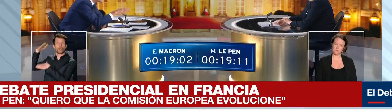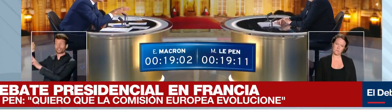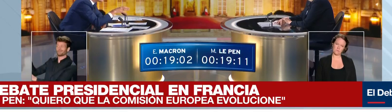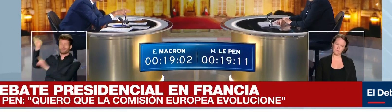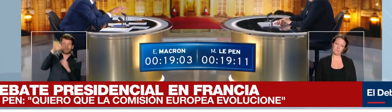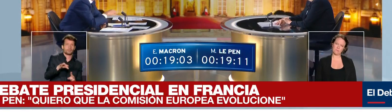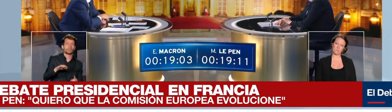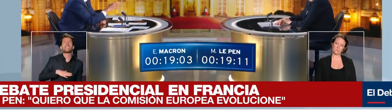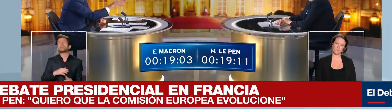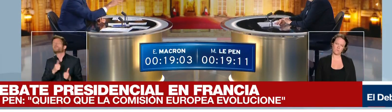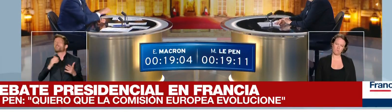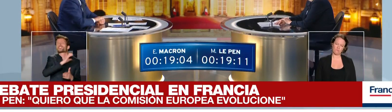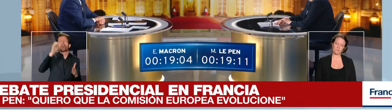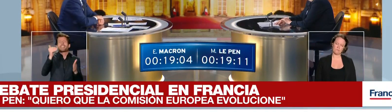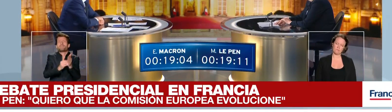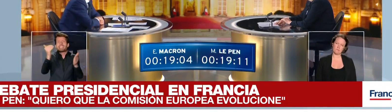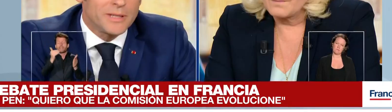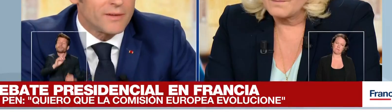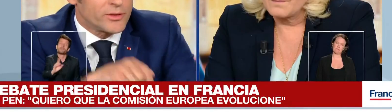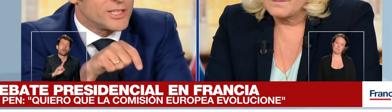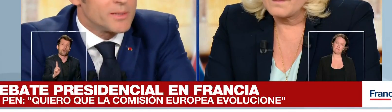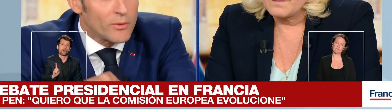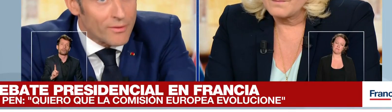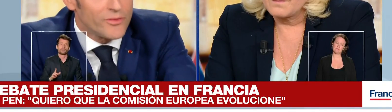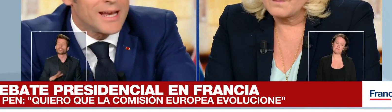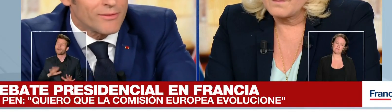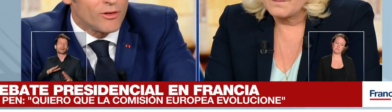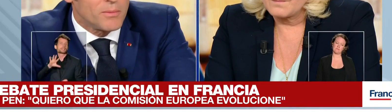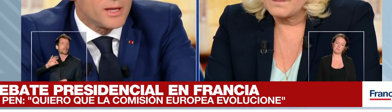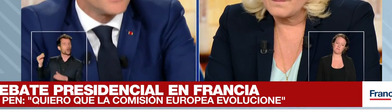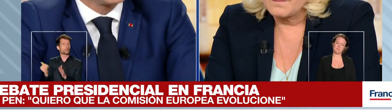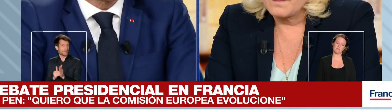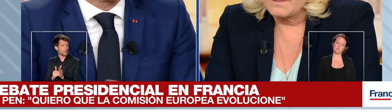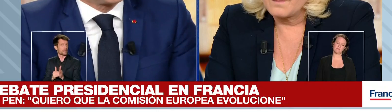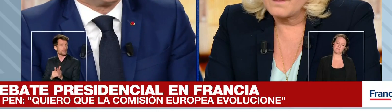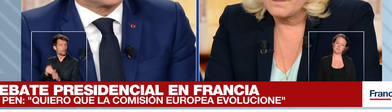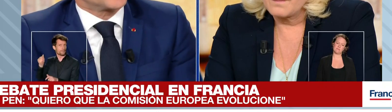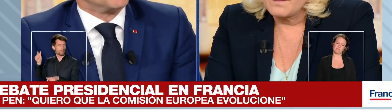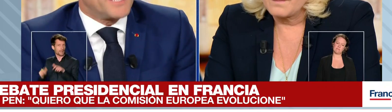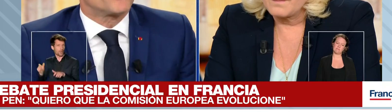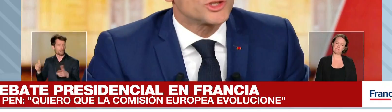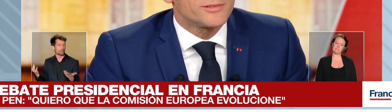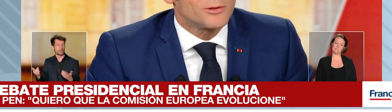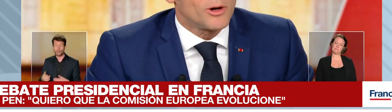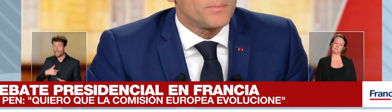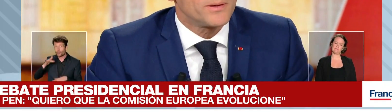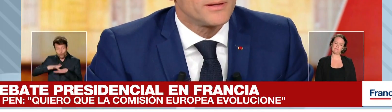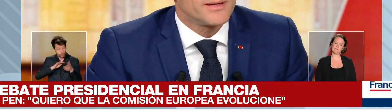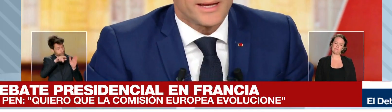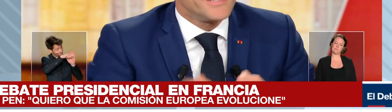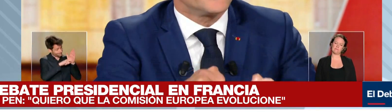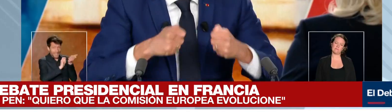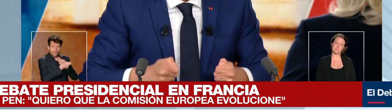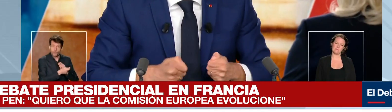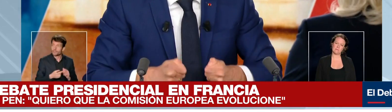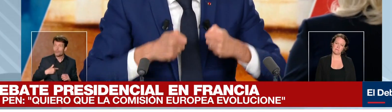trabajadores. Hay algunas 500.000 trabajos. Hicimos, yo me